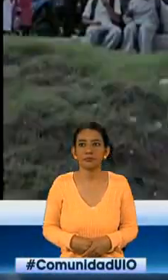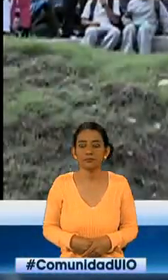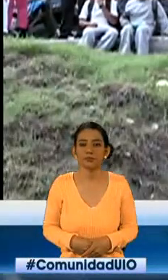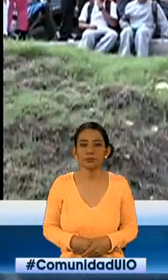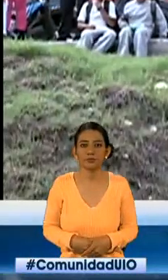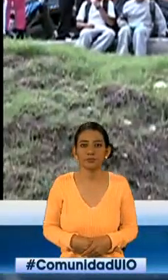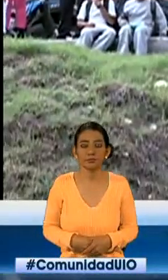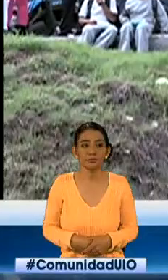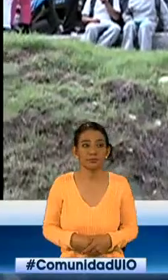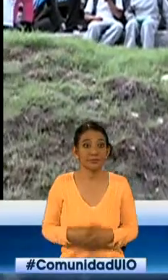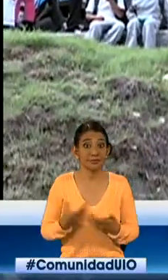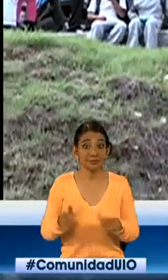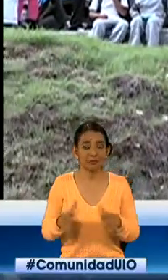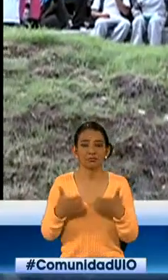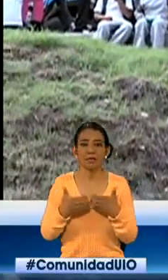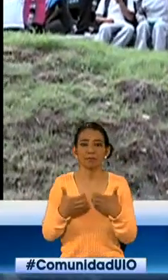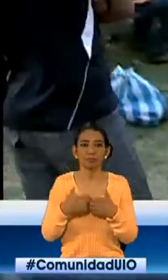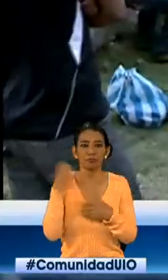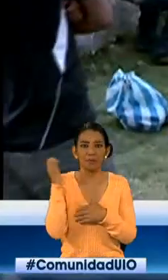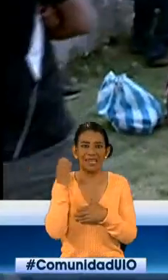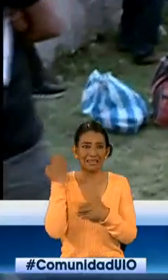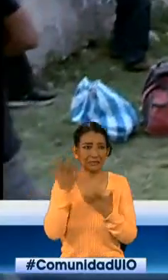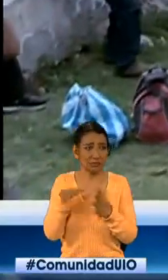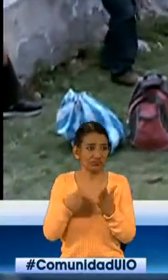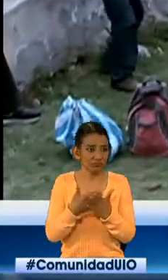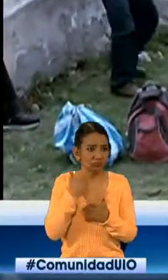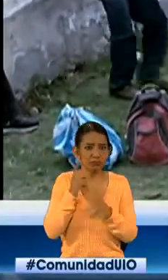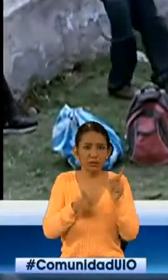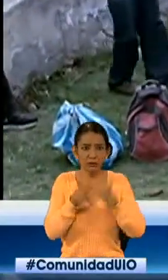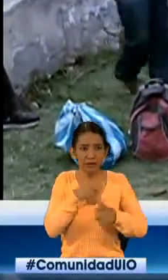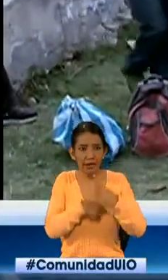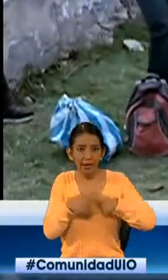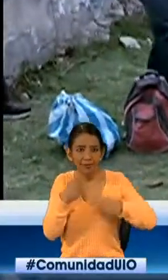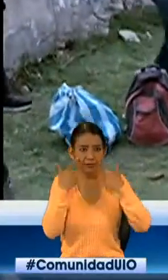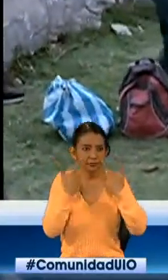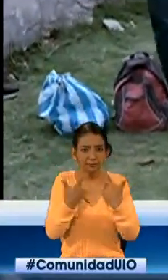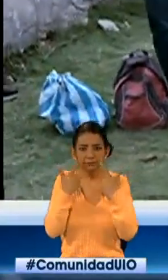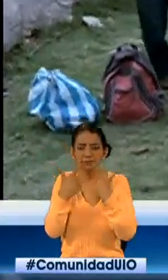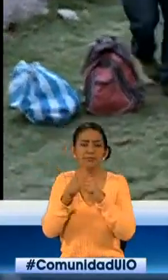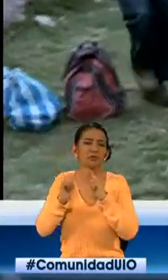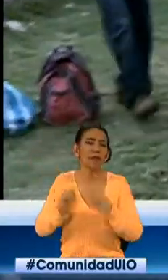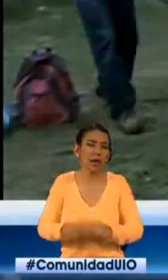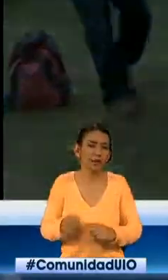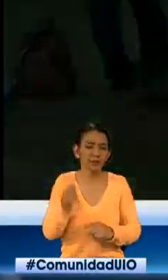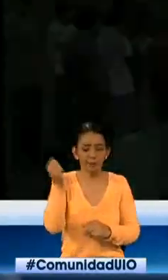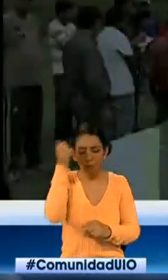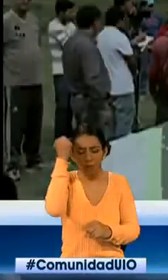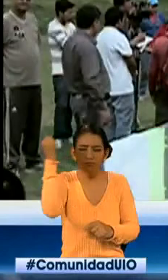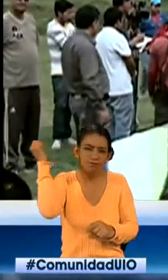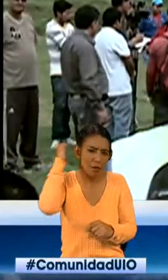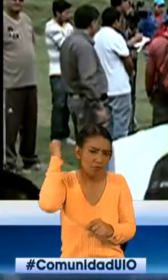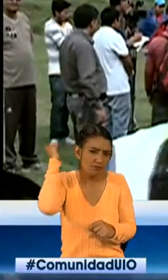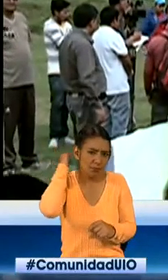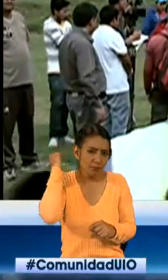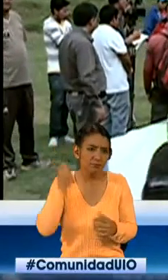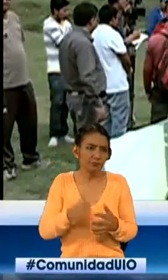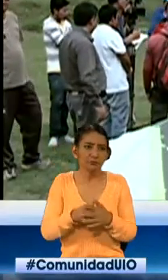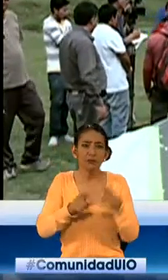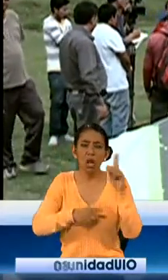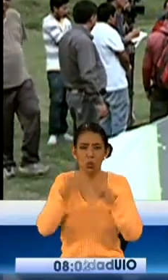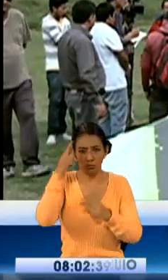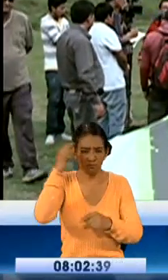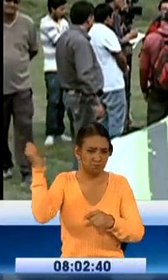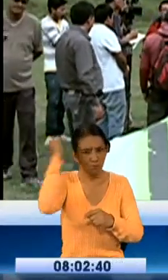Hasta el sitio llegaron los equipos de emergencia para tratar de socorrer a las víctimas que sufrieron diferentes tipos de golpes. Hemos tenido traumatismos